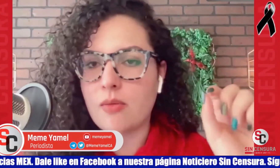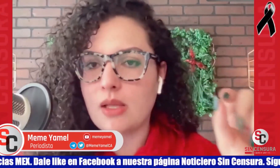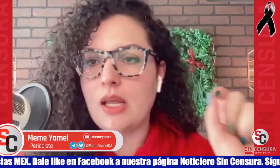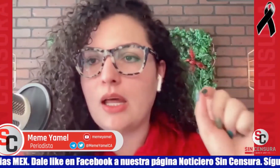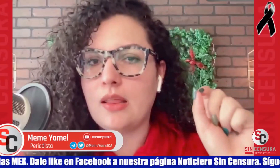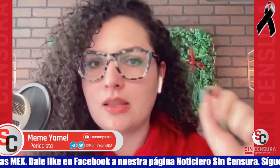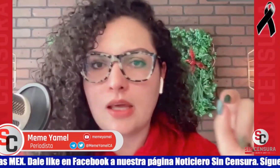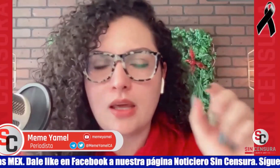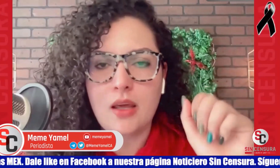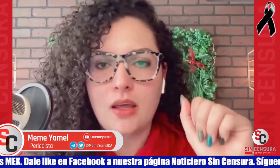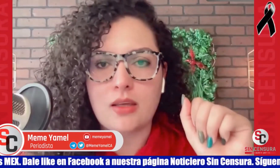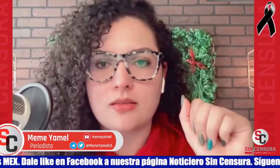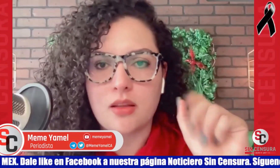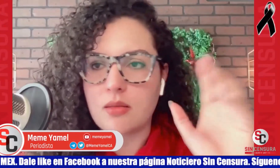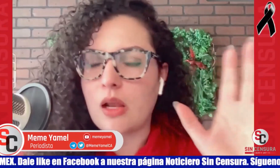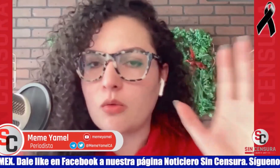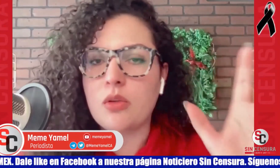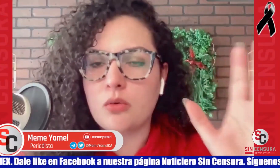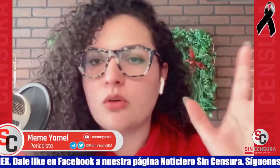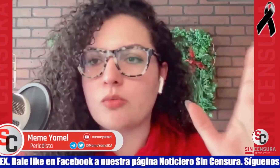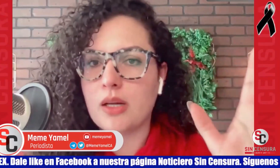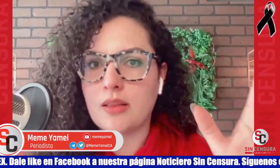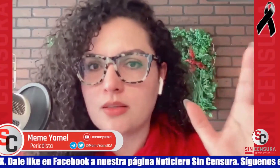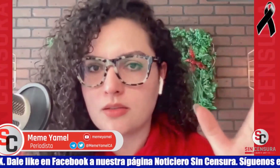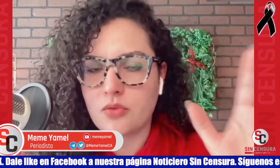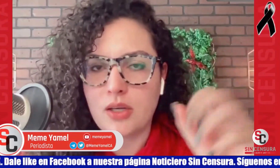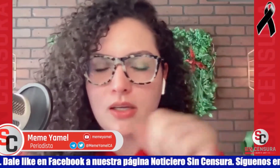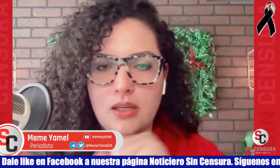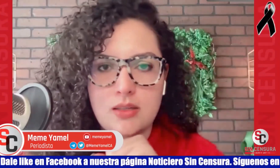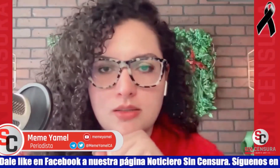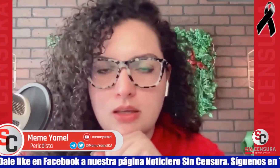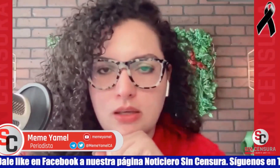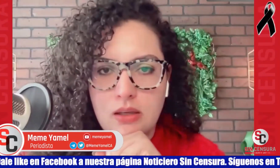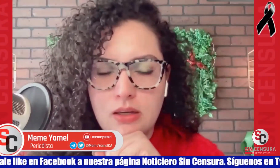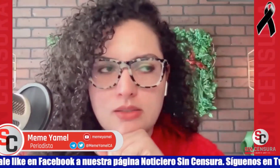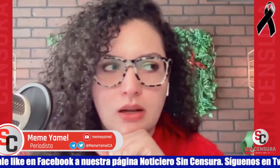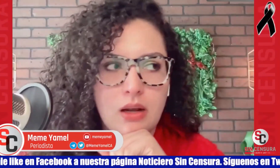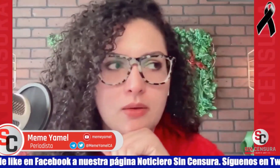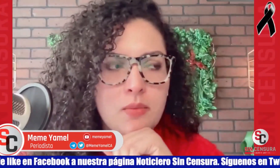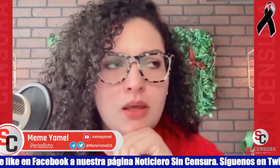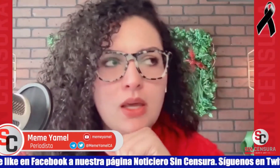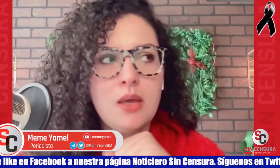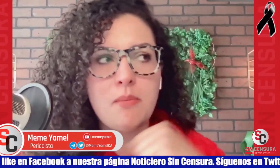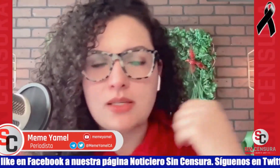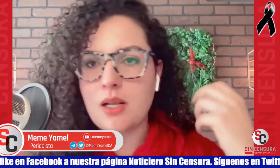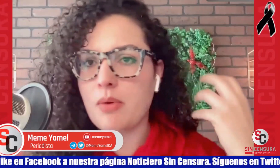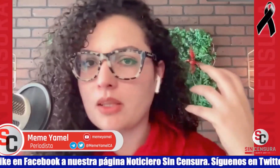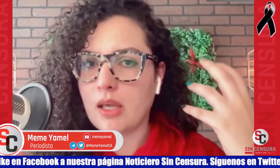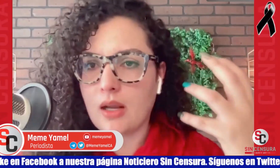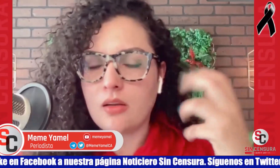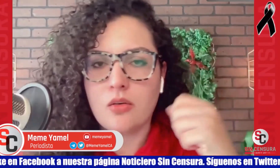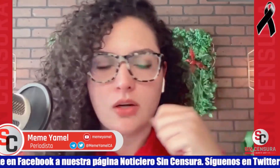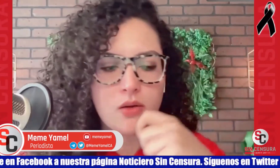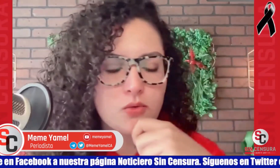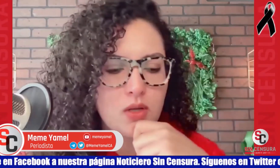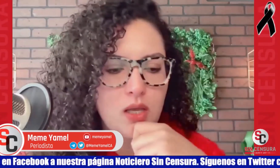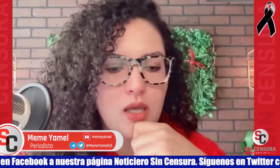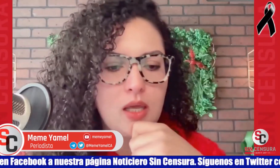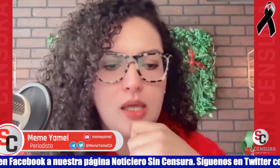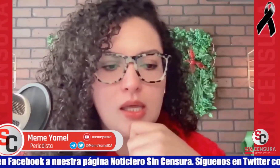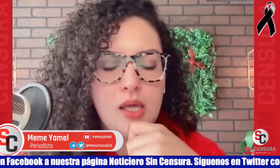hay familia de uno de los migrantes que se fue en este tráiler. Vas a ir a platicar con